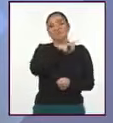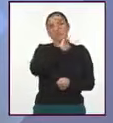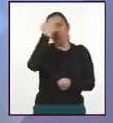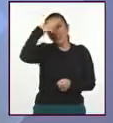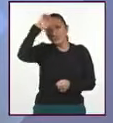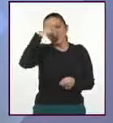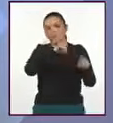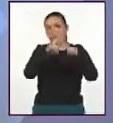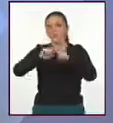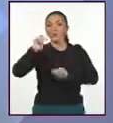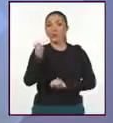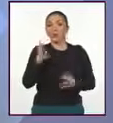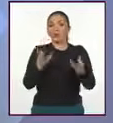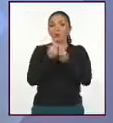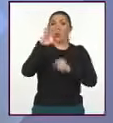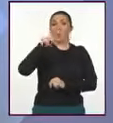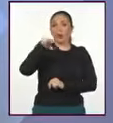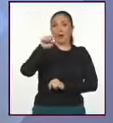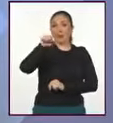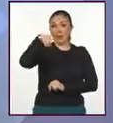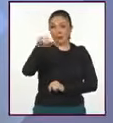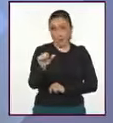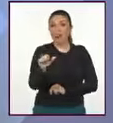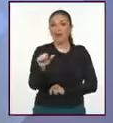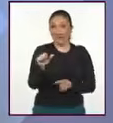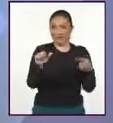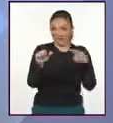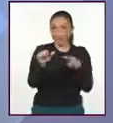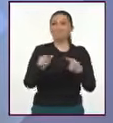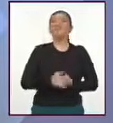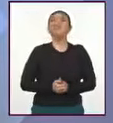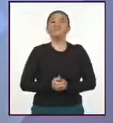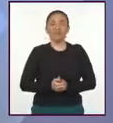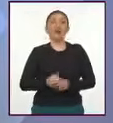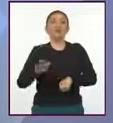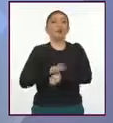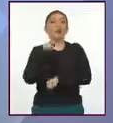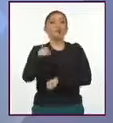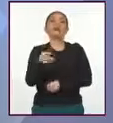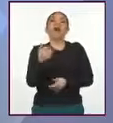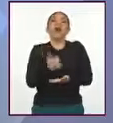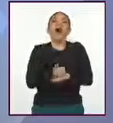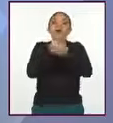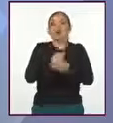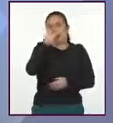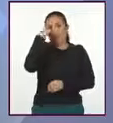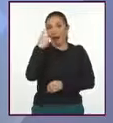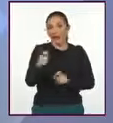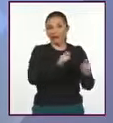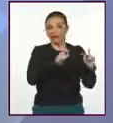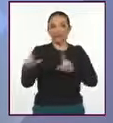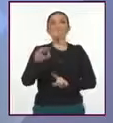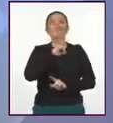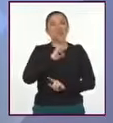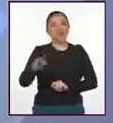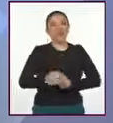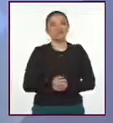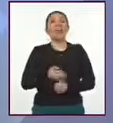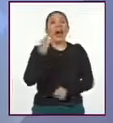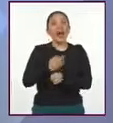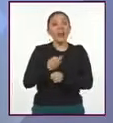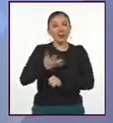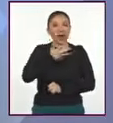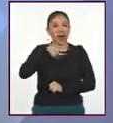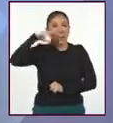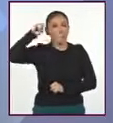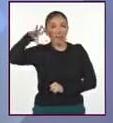Comisión Nacional de Salud Mental y Adicciones, CONASAMA, por hacer posible esta emisión. Les recuerdo que estamos transmitiendo en